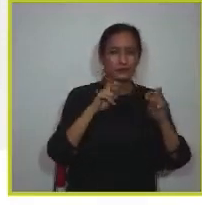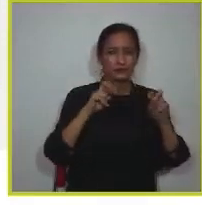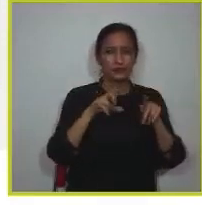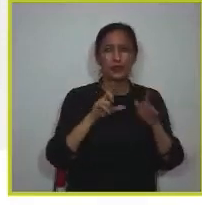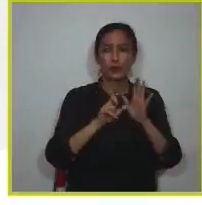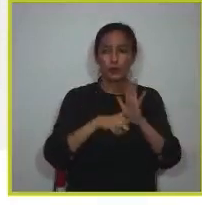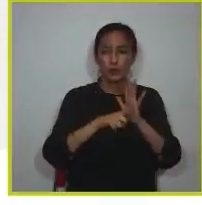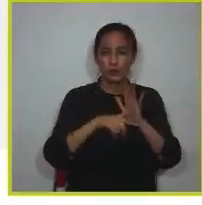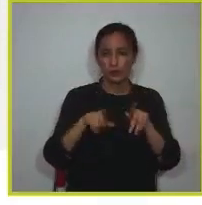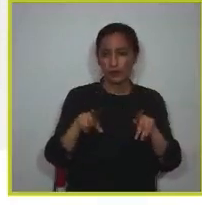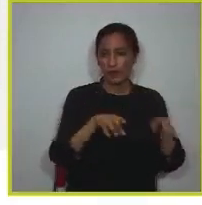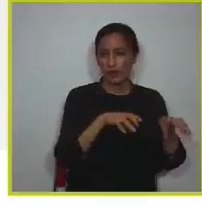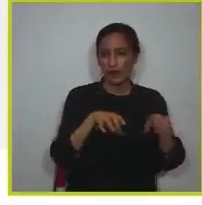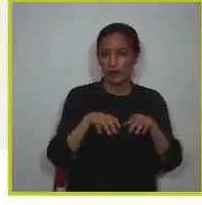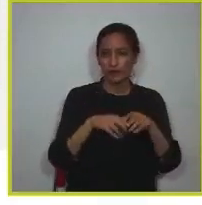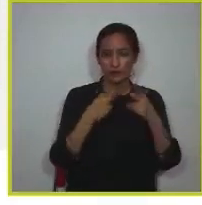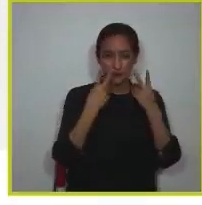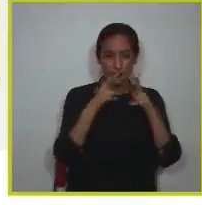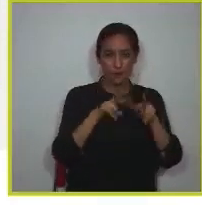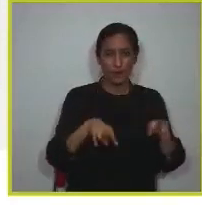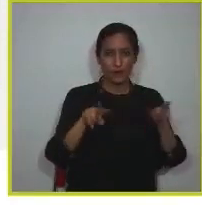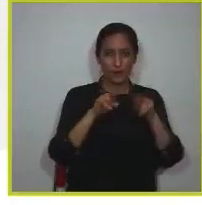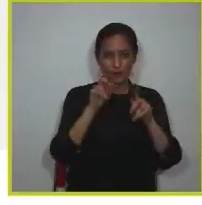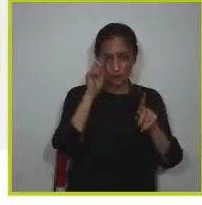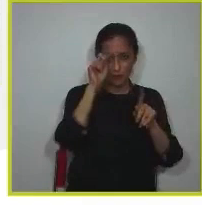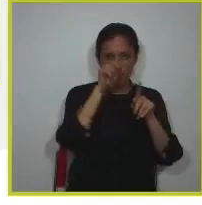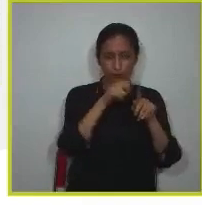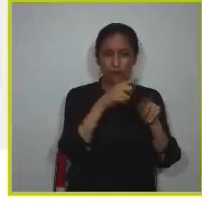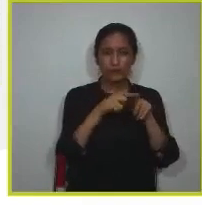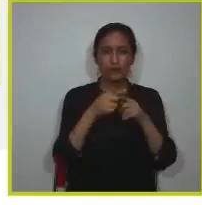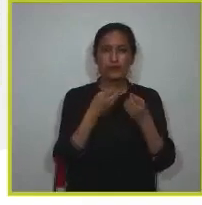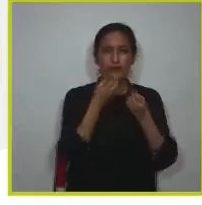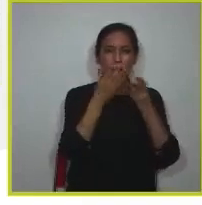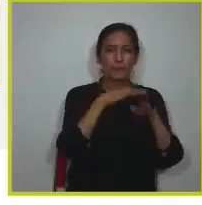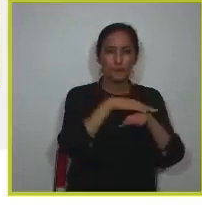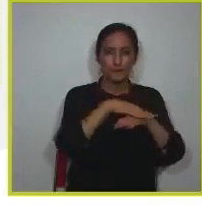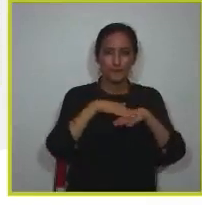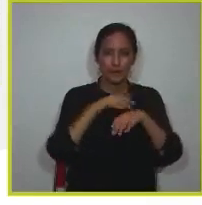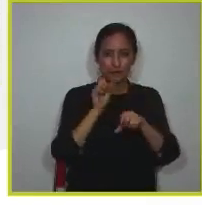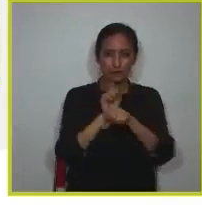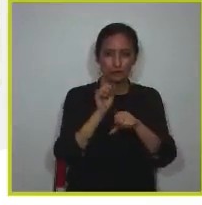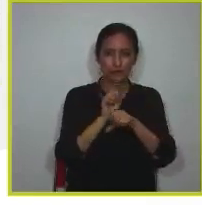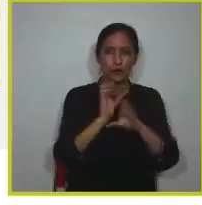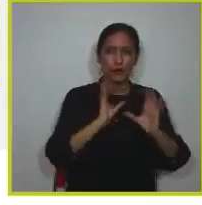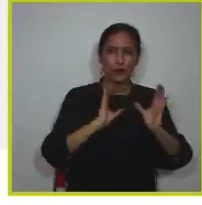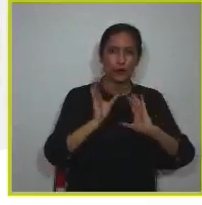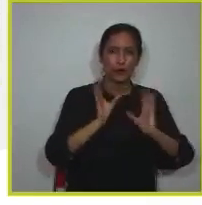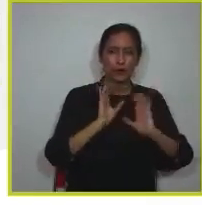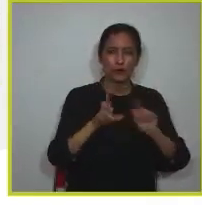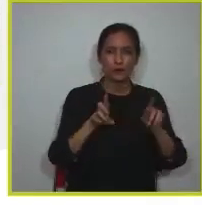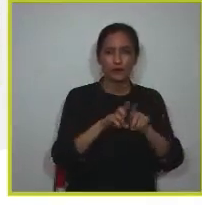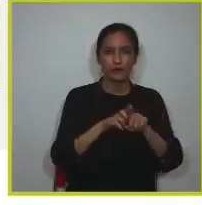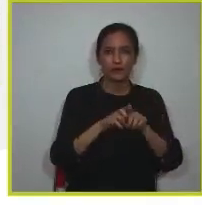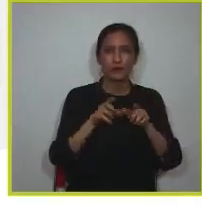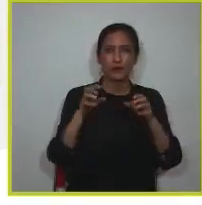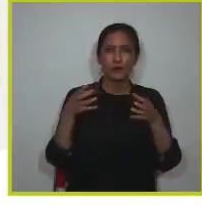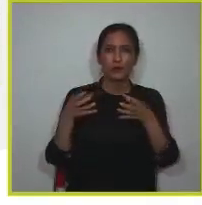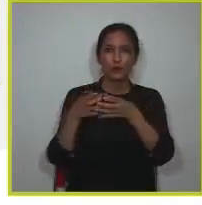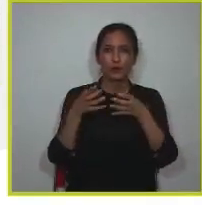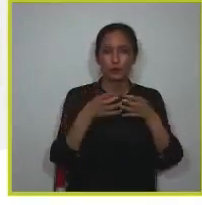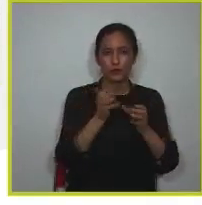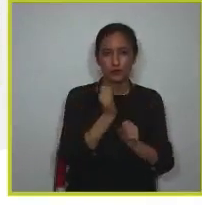posteriormente se validaron las propuestas de plan de capacitación y estrategia de comunicacional en talleres de